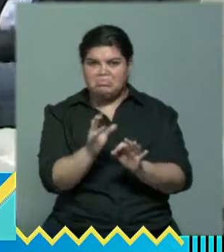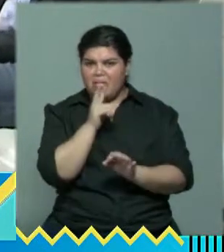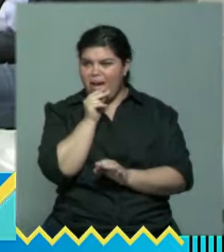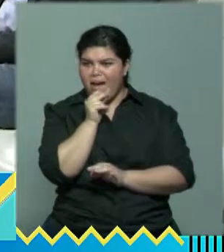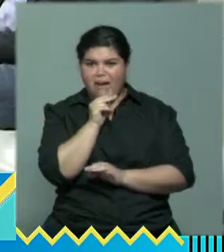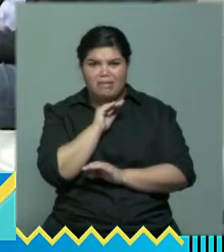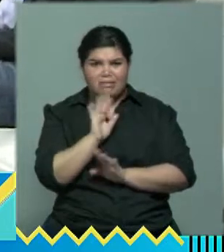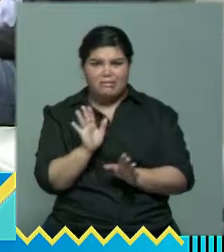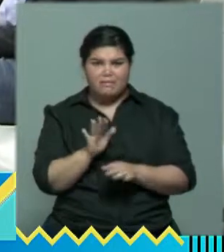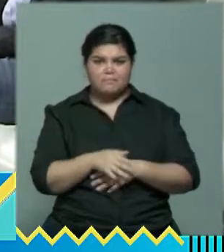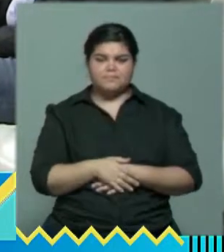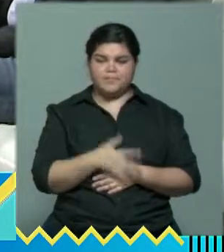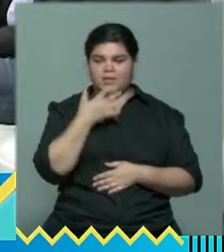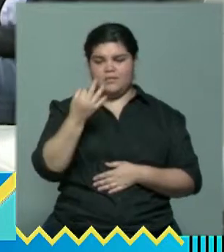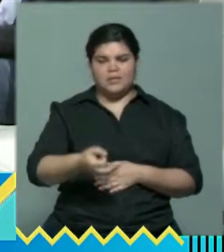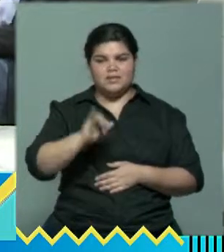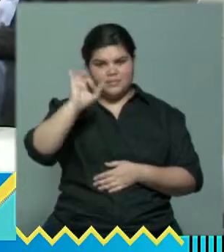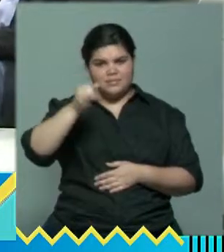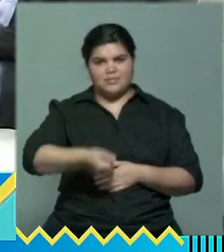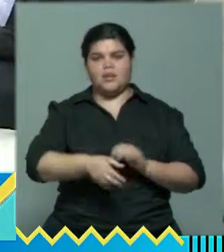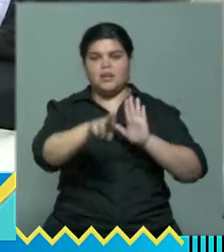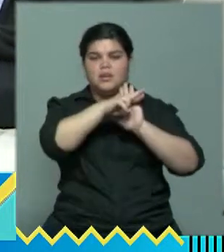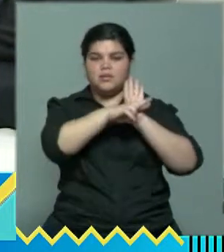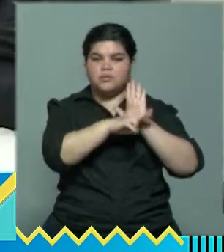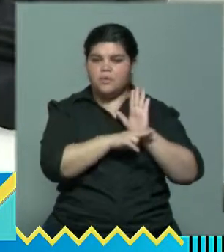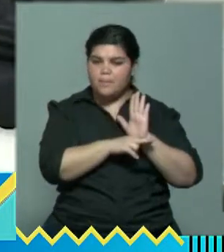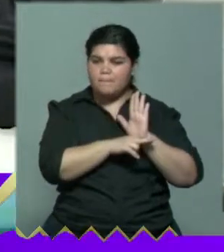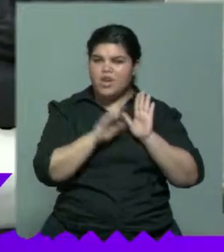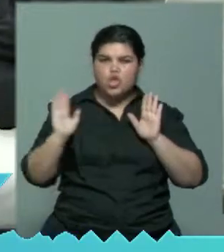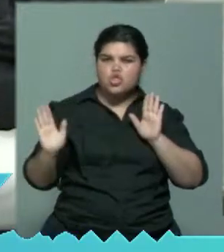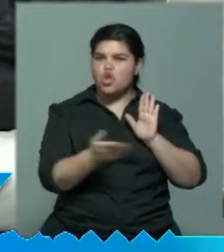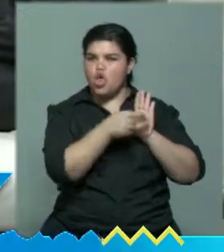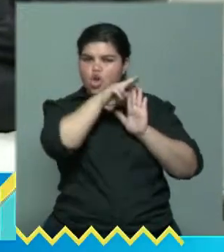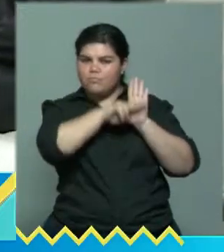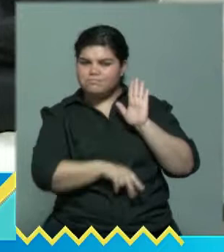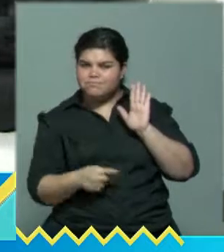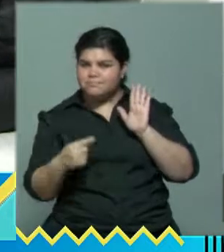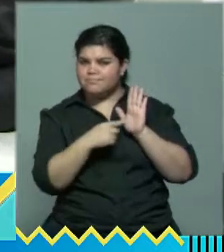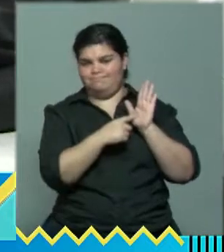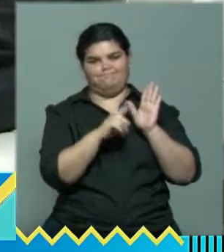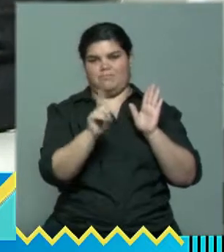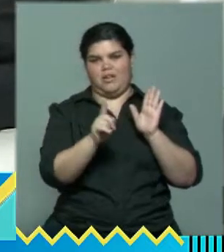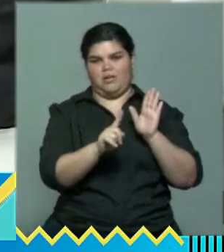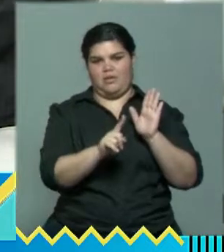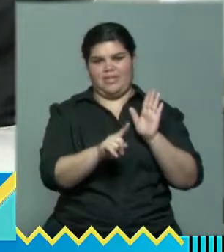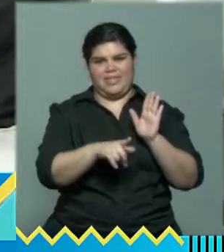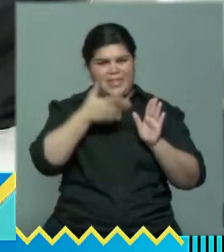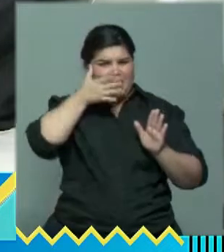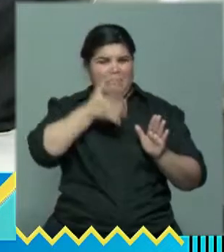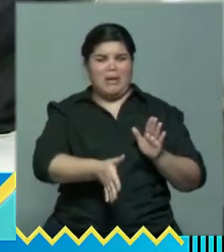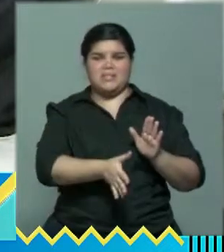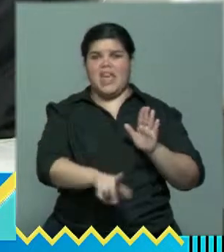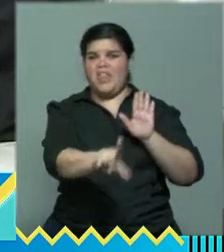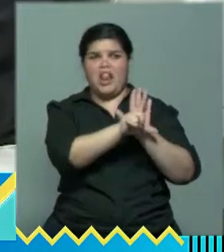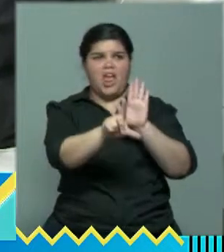cuestiones normativas que hay que corregir, pero no toda una cuestión legislativa o normativa. Es más, hay sobrelegislación. Hice un trabajo en su